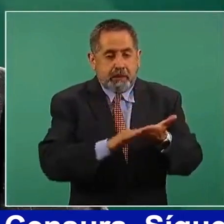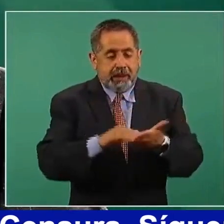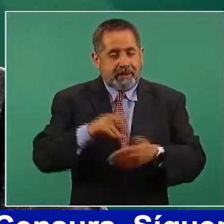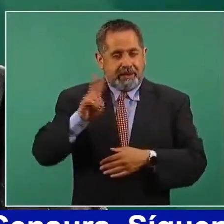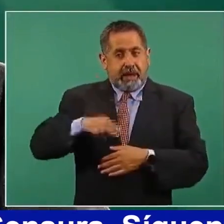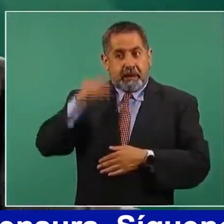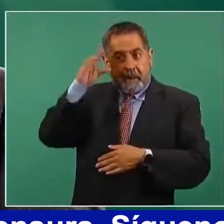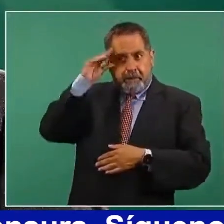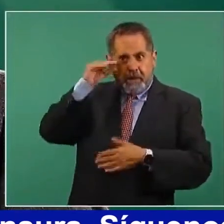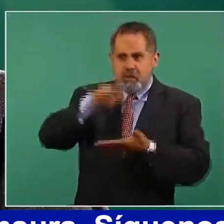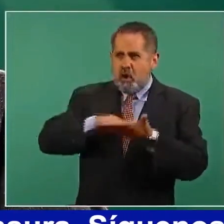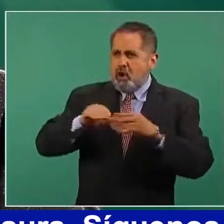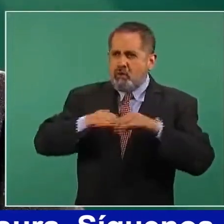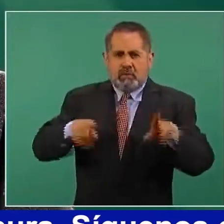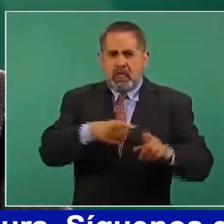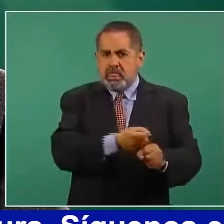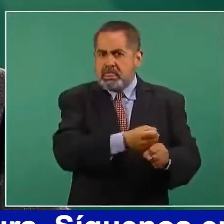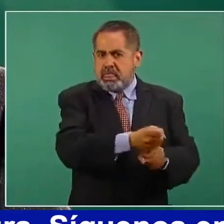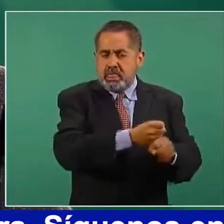vivo una tortura.